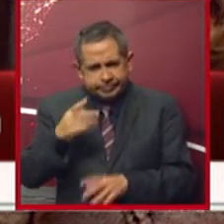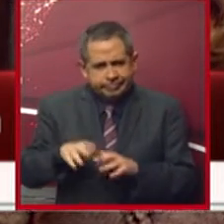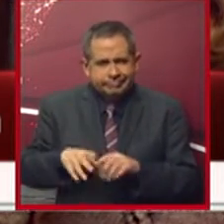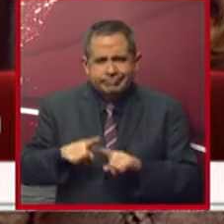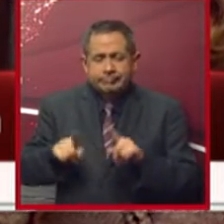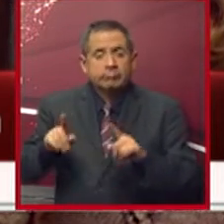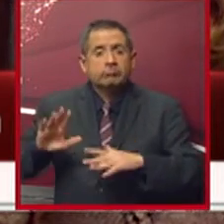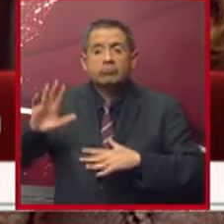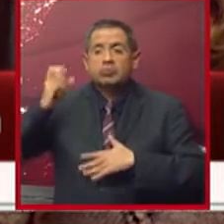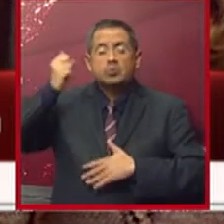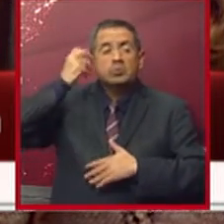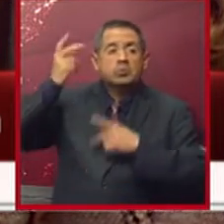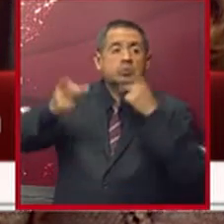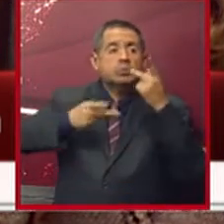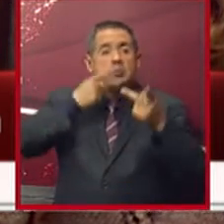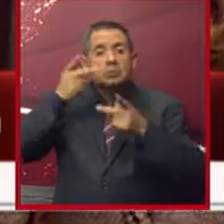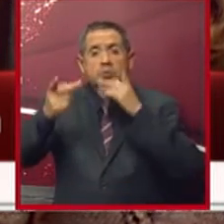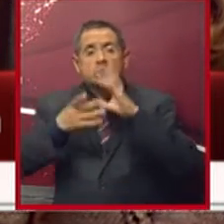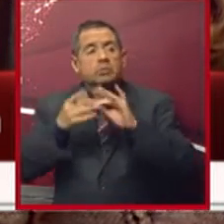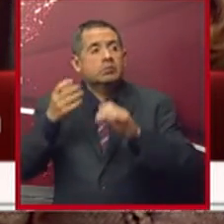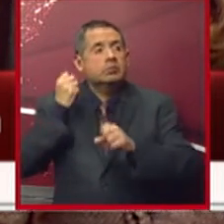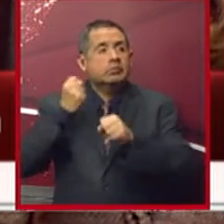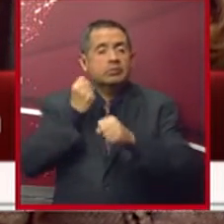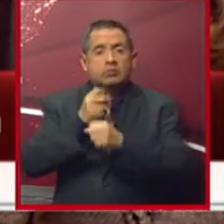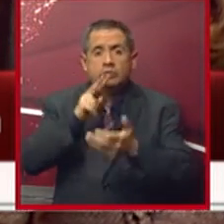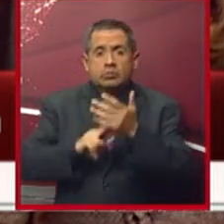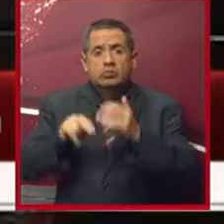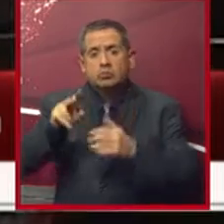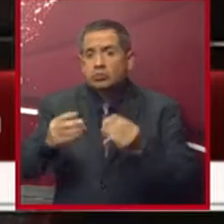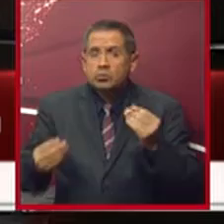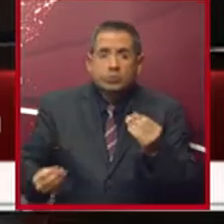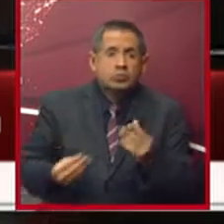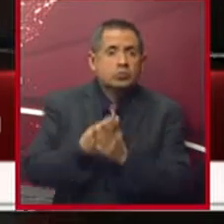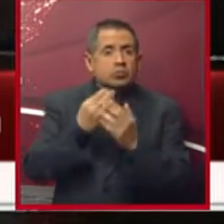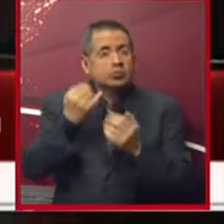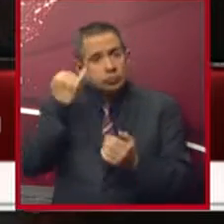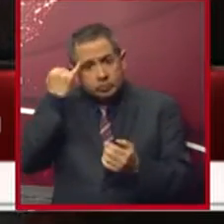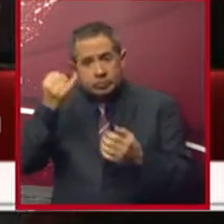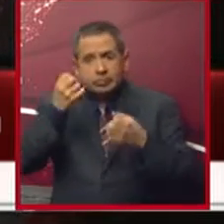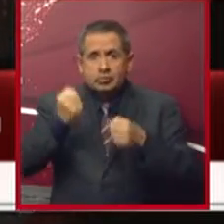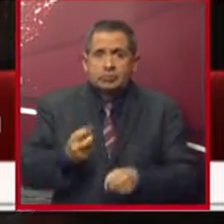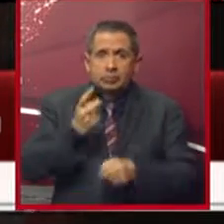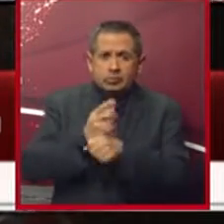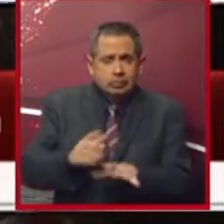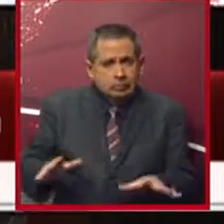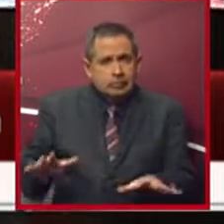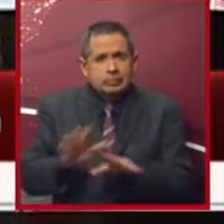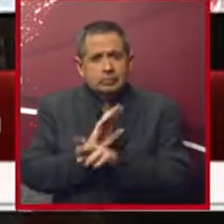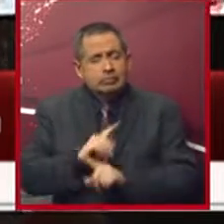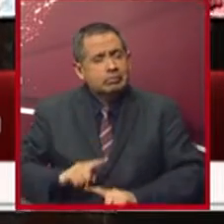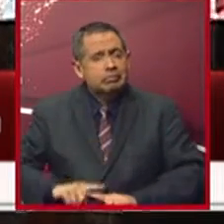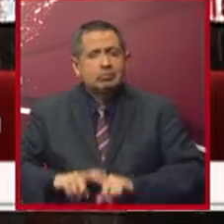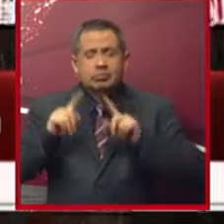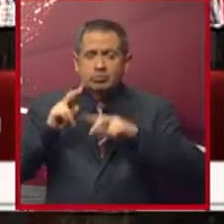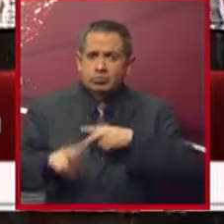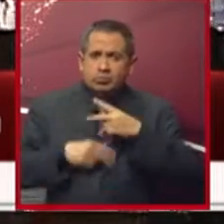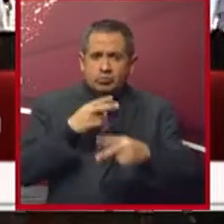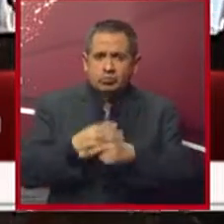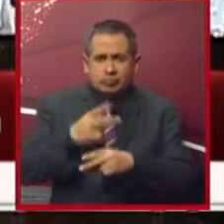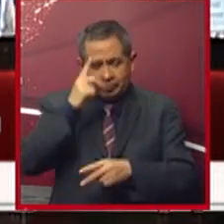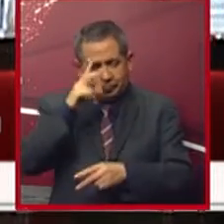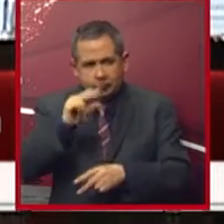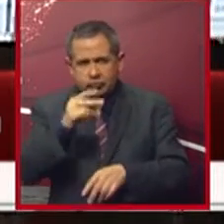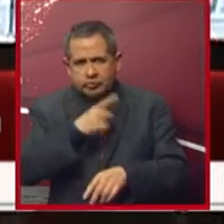las promesas de campaña electoral del año 2018 de impulsar un nuevo paradigma en materia de seguridad y cambio de visión para transitar de un